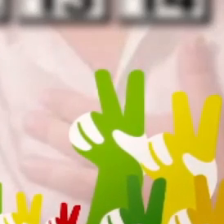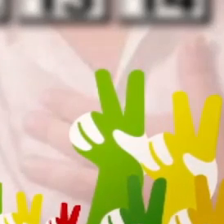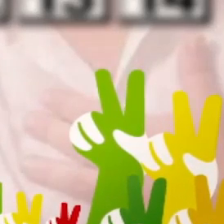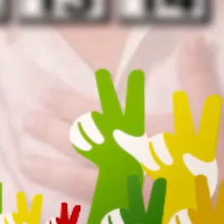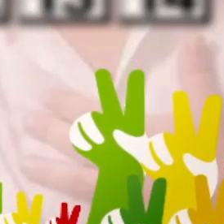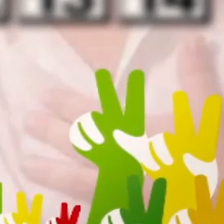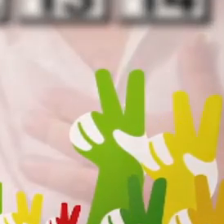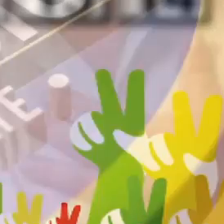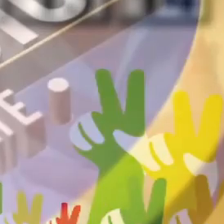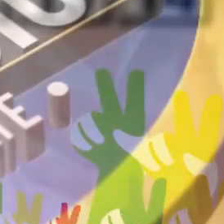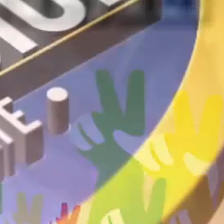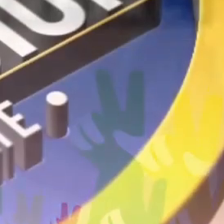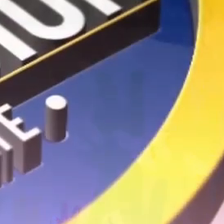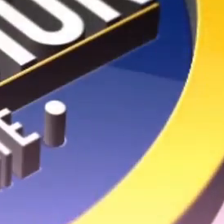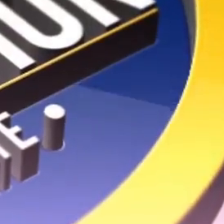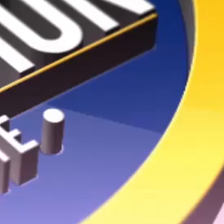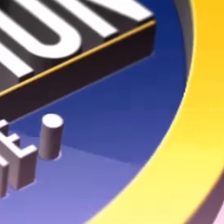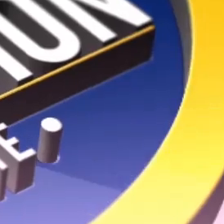10.